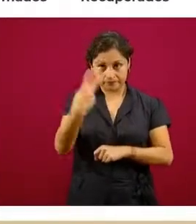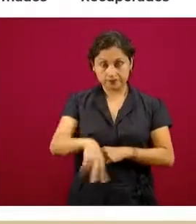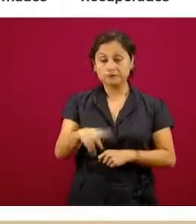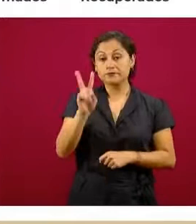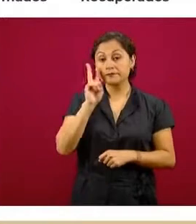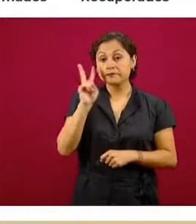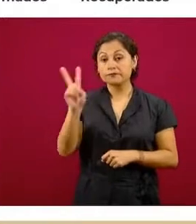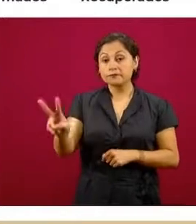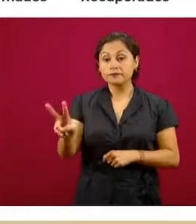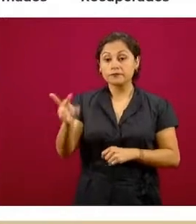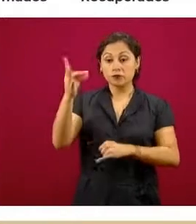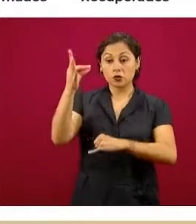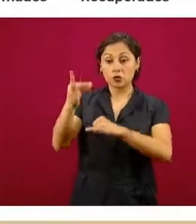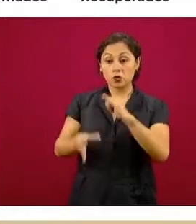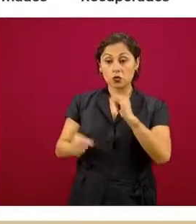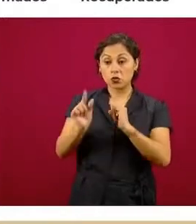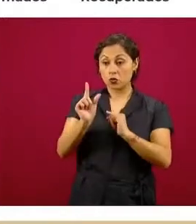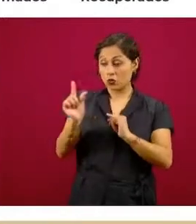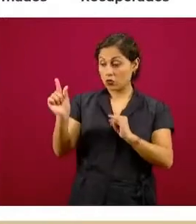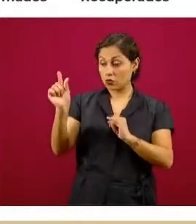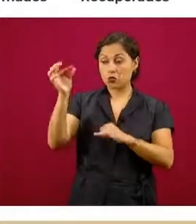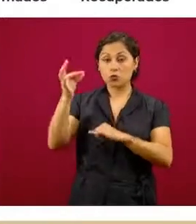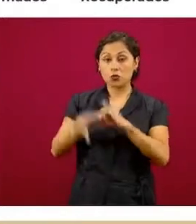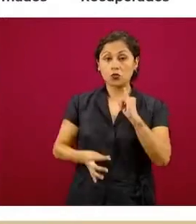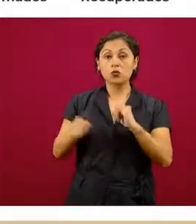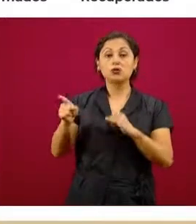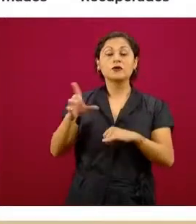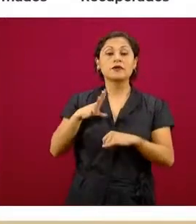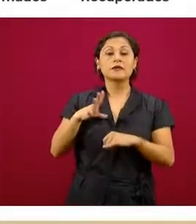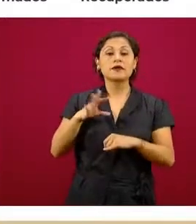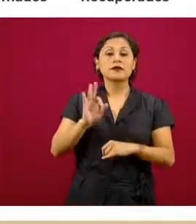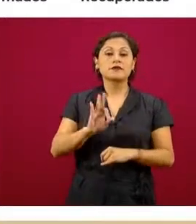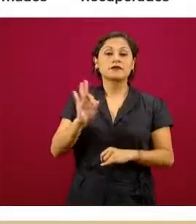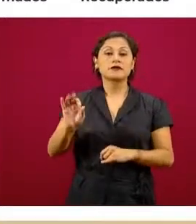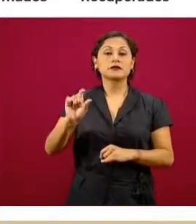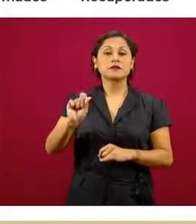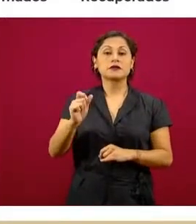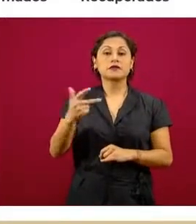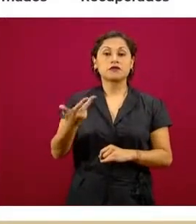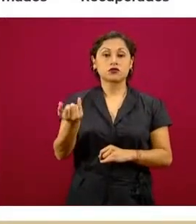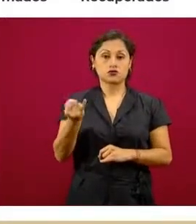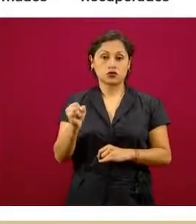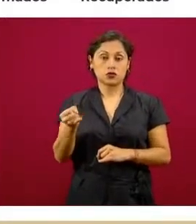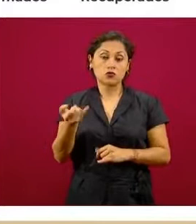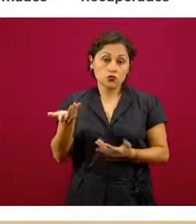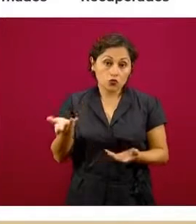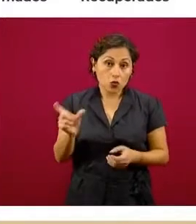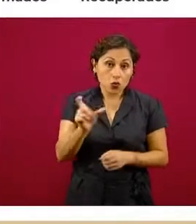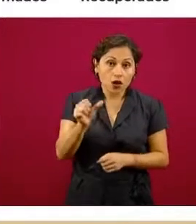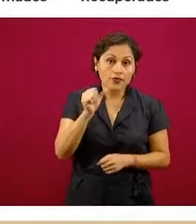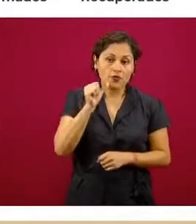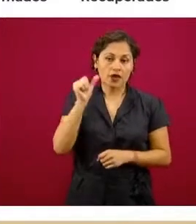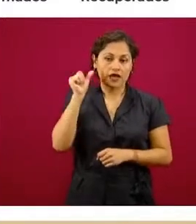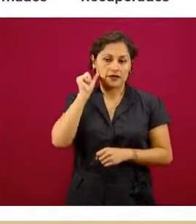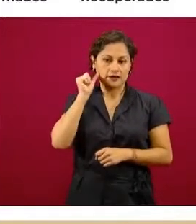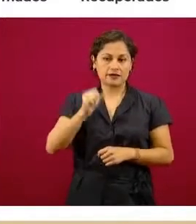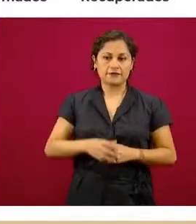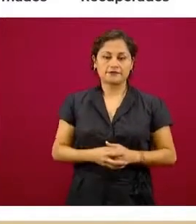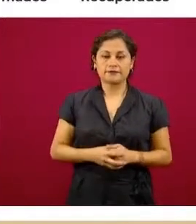la última barra corresponde al 28 de junio, que es precisamente el día de ayer. Esto es